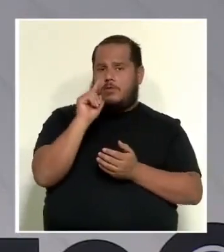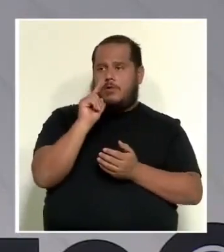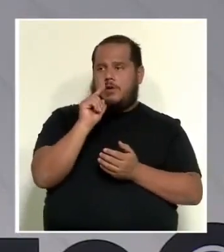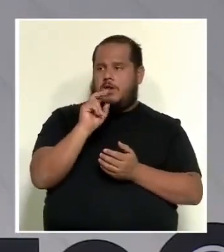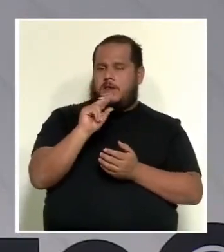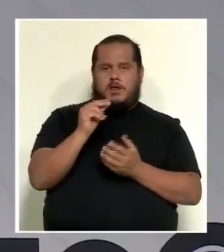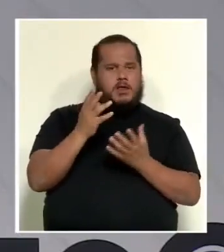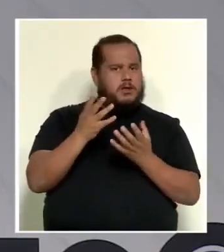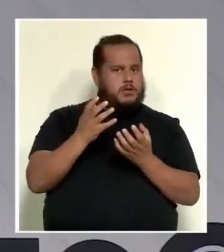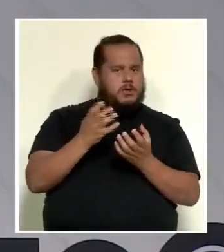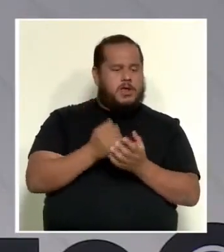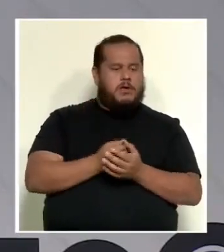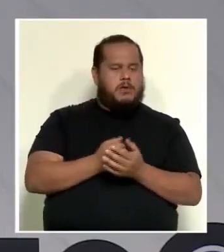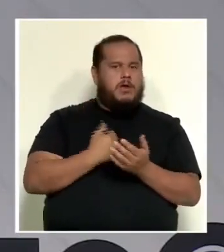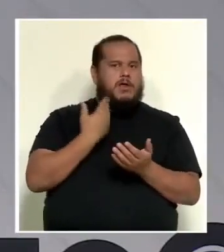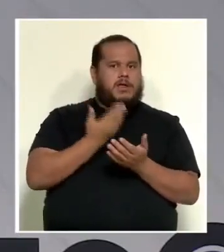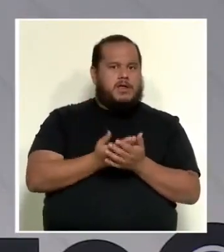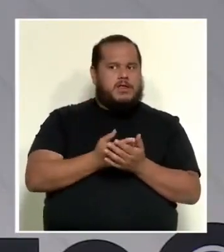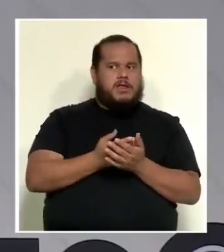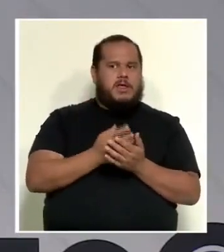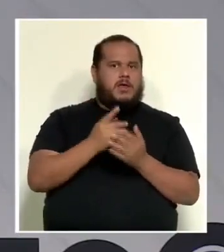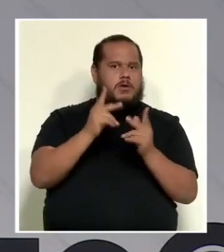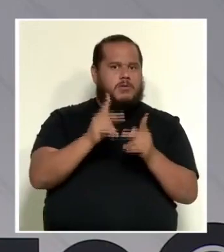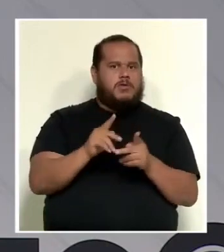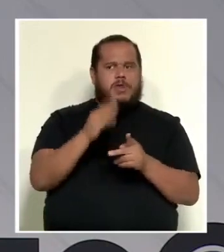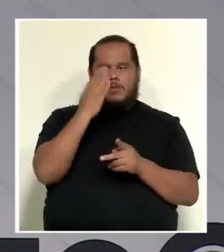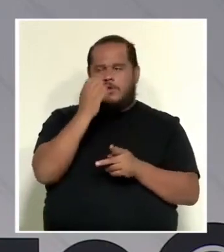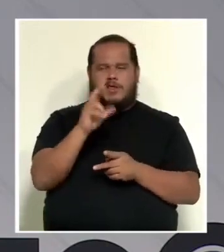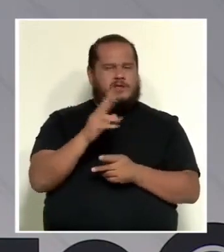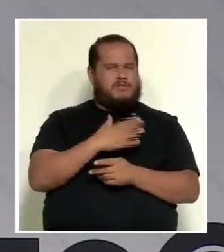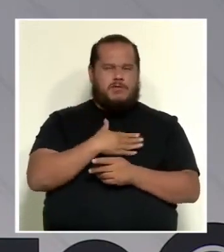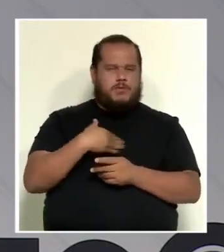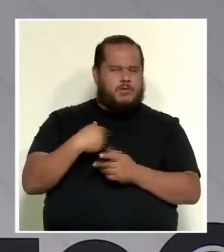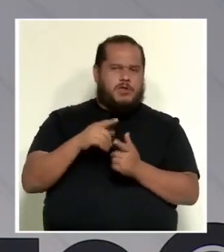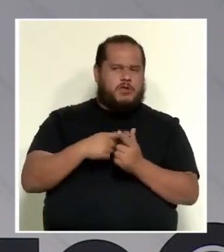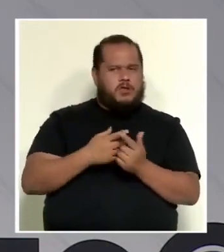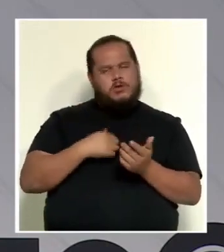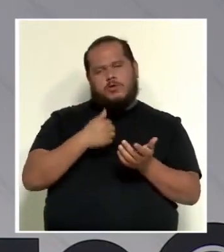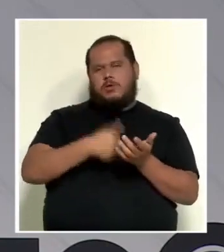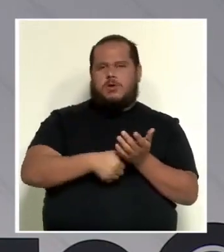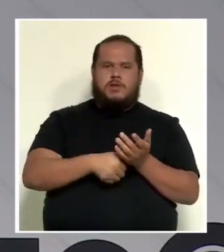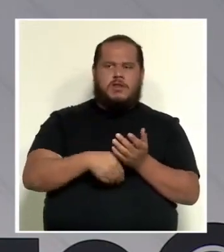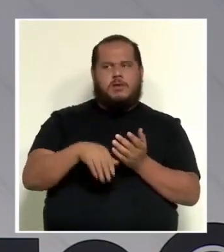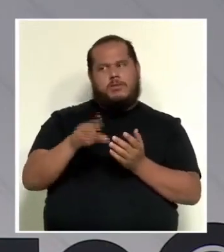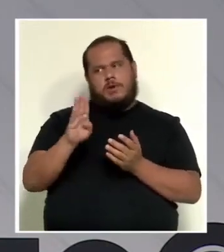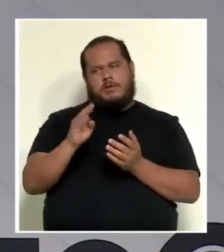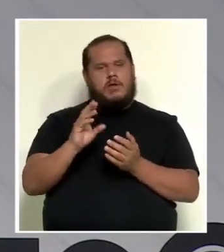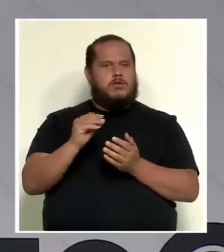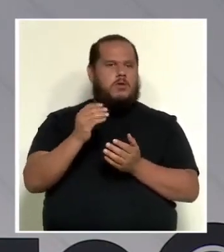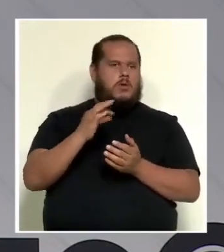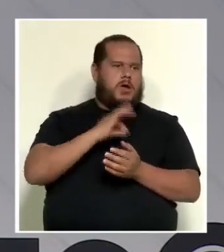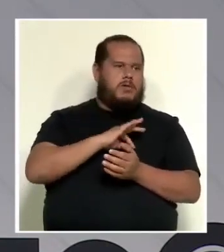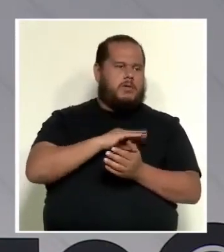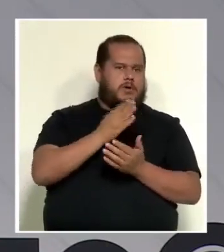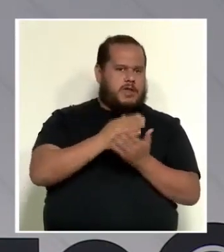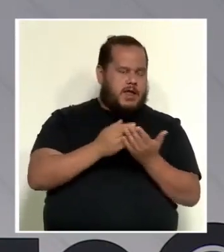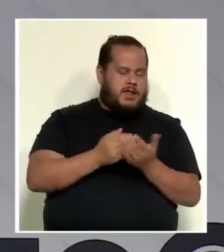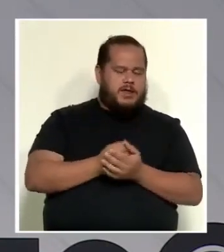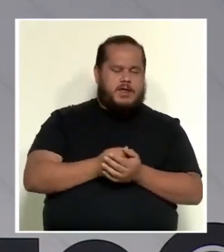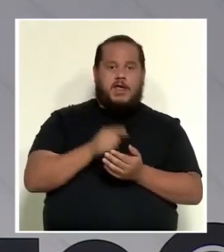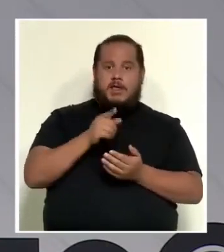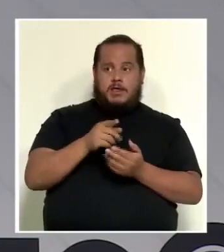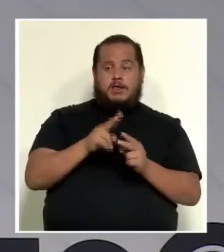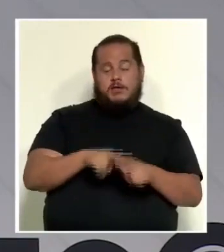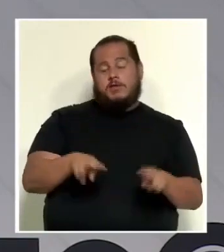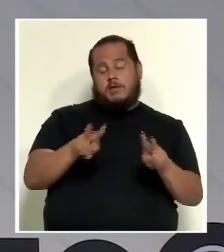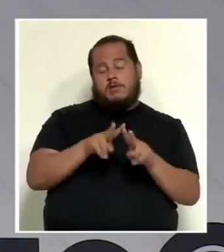no quiero que llegue tal persona porque no me gusta, entonces voy a votar en contra de, no a favor de alguien. Y eso se